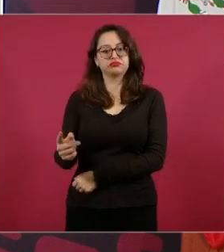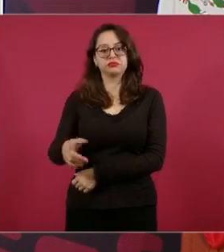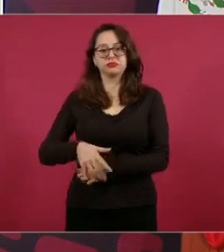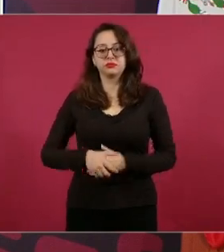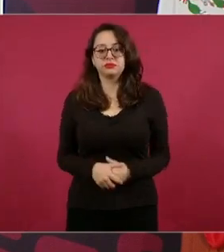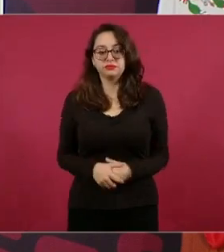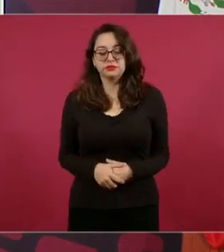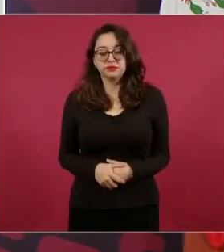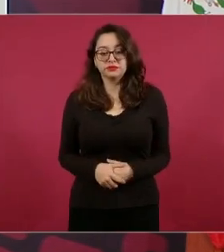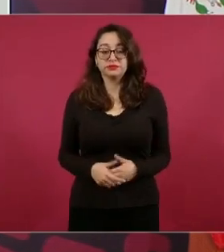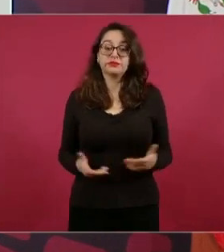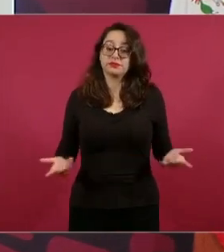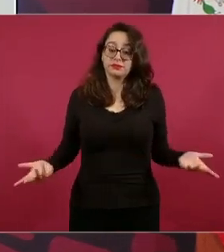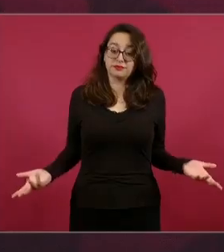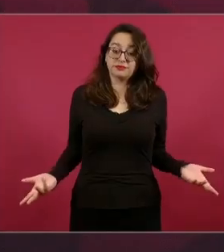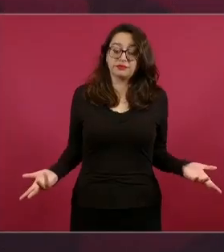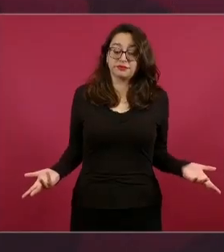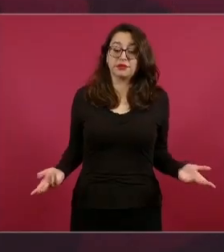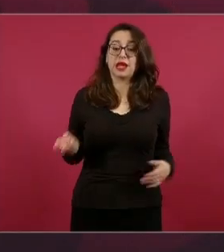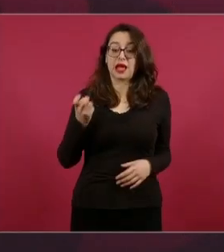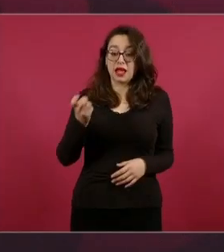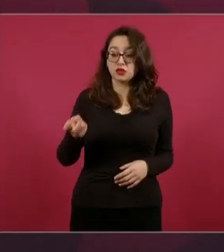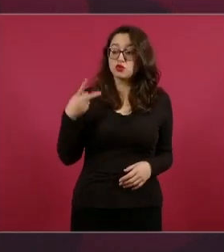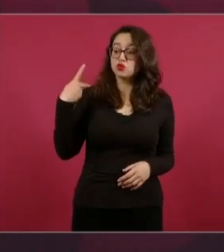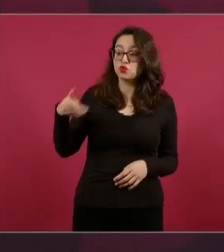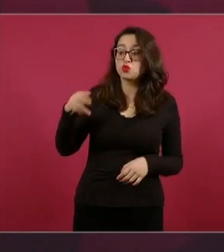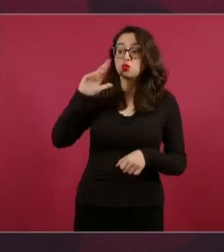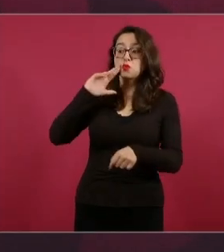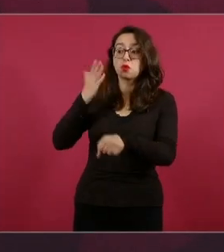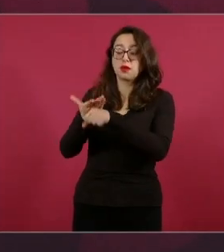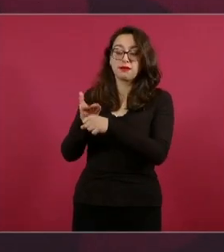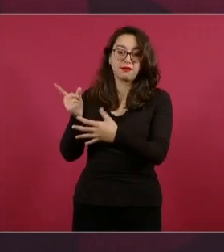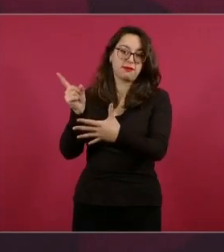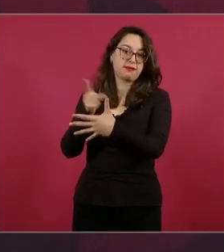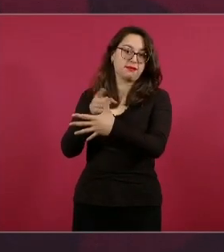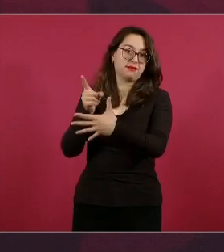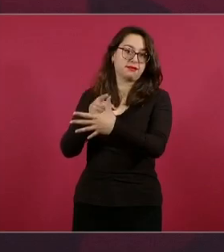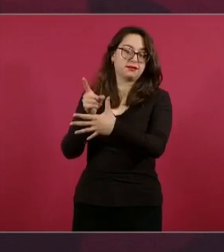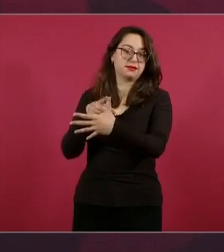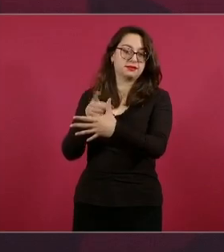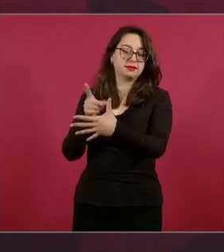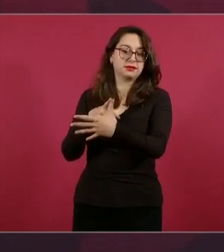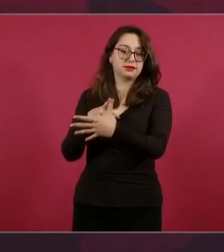Entonces, esa es la quinta función.